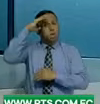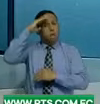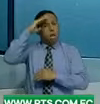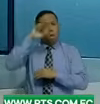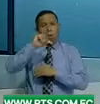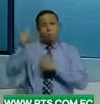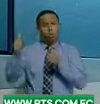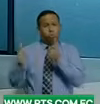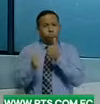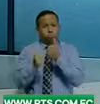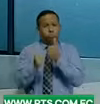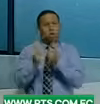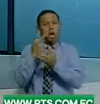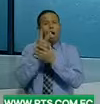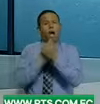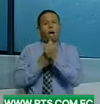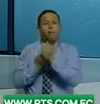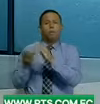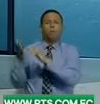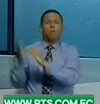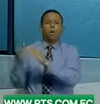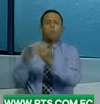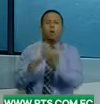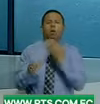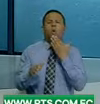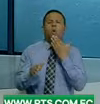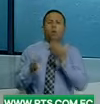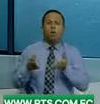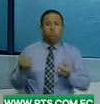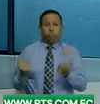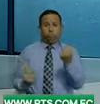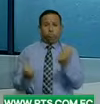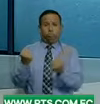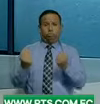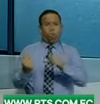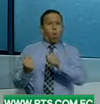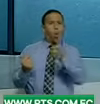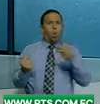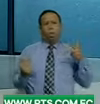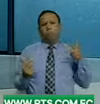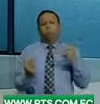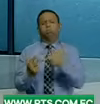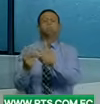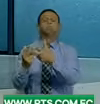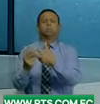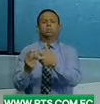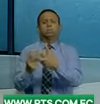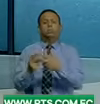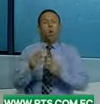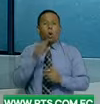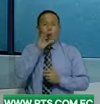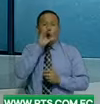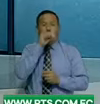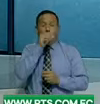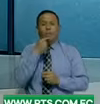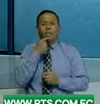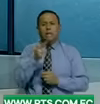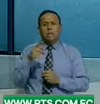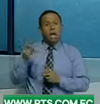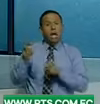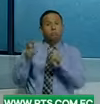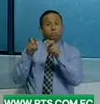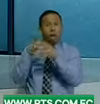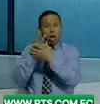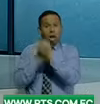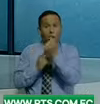policía murieron tras ser atropellados en una vía del Guayas. Según informó la OIAT, los uniformados viajaban a su lugar de trabajo en el